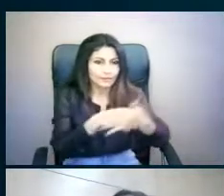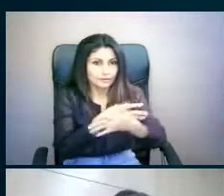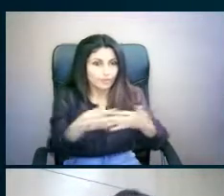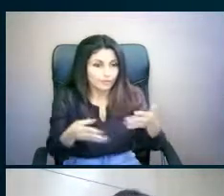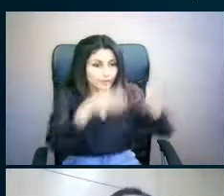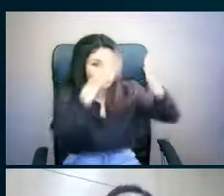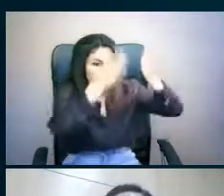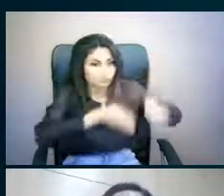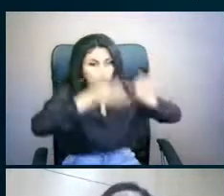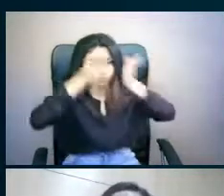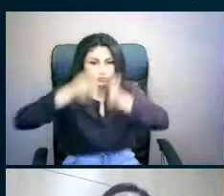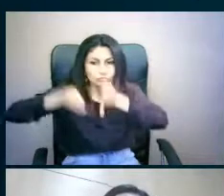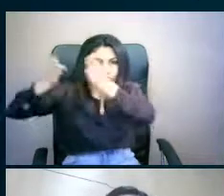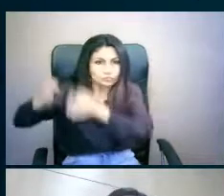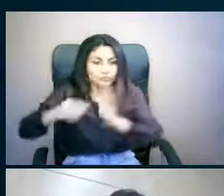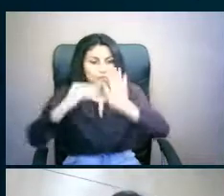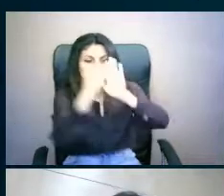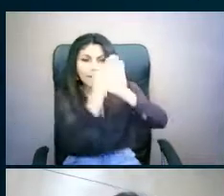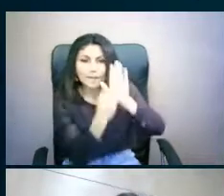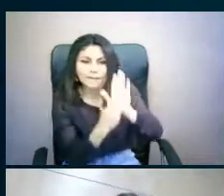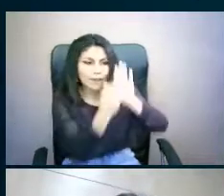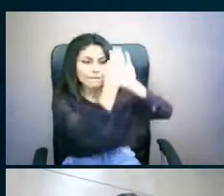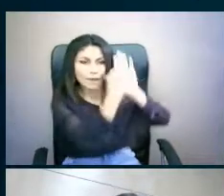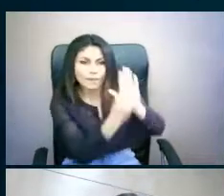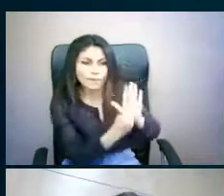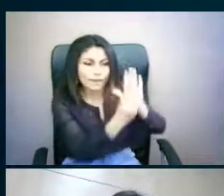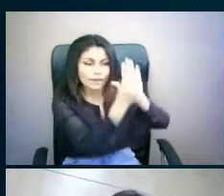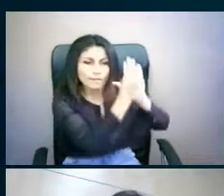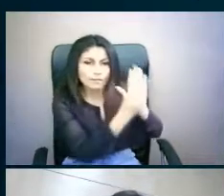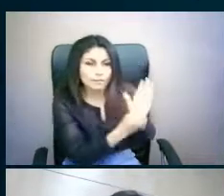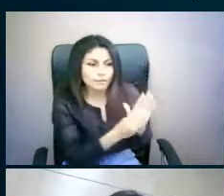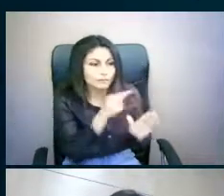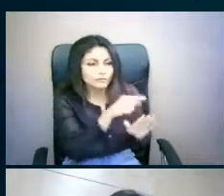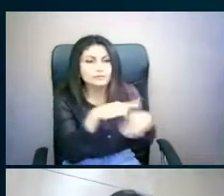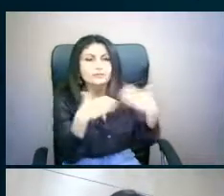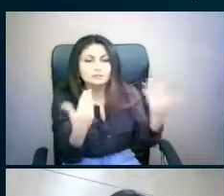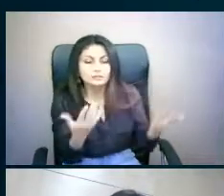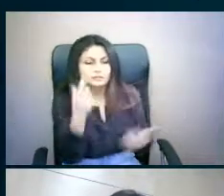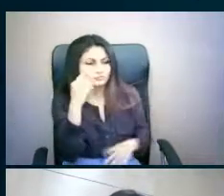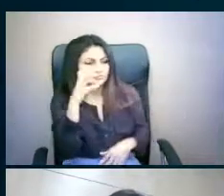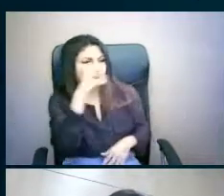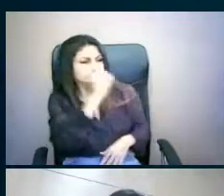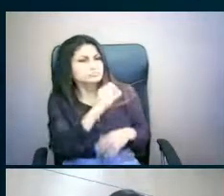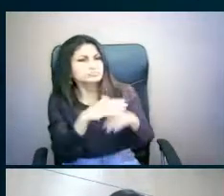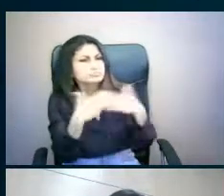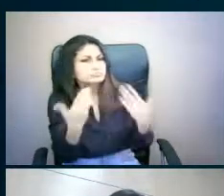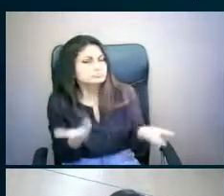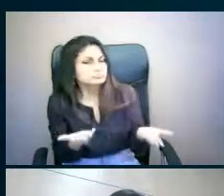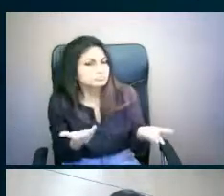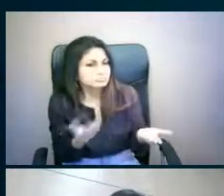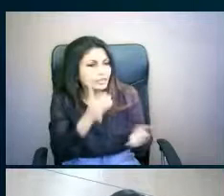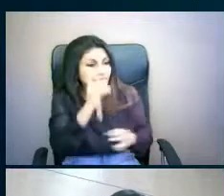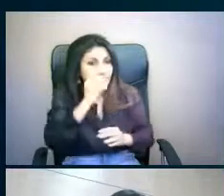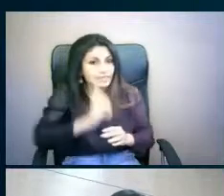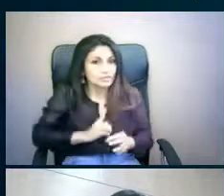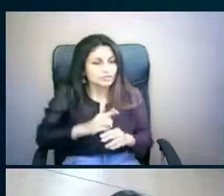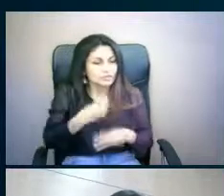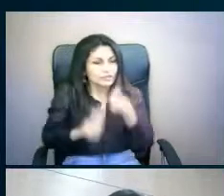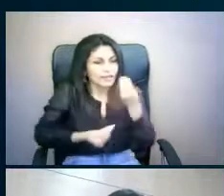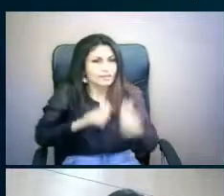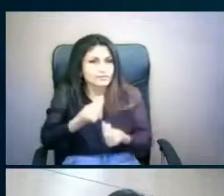columnas, pues no nos da ningún insight de algunas decisiones que deberíamos